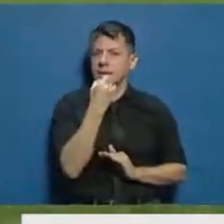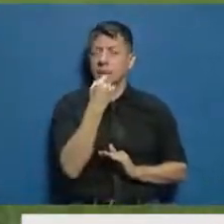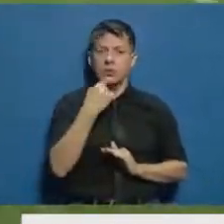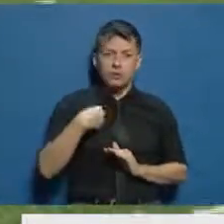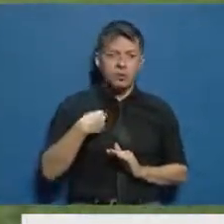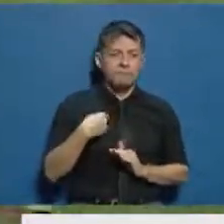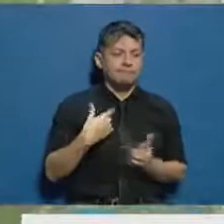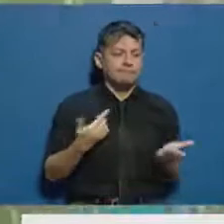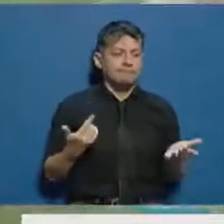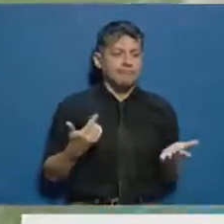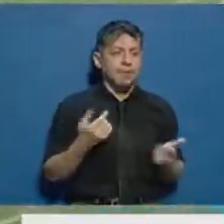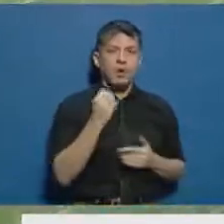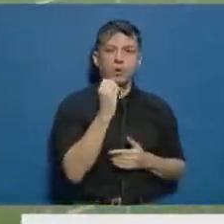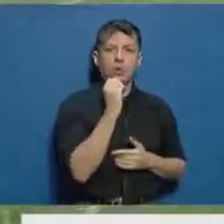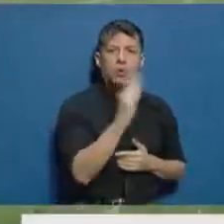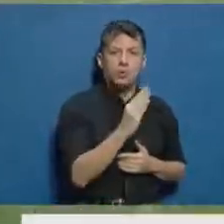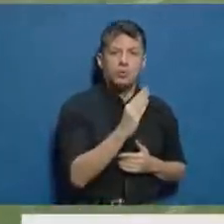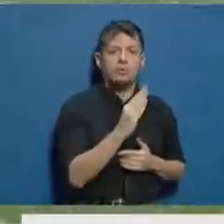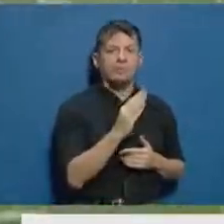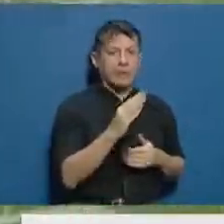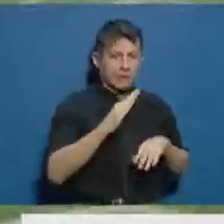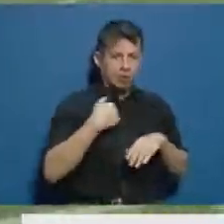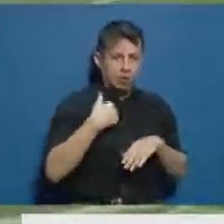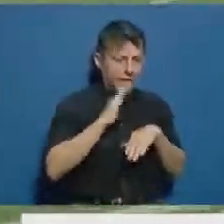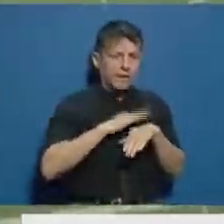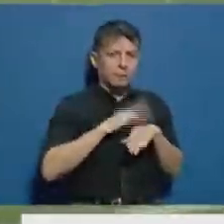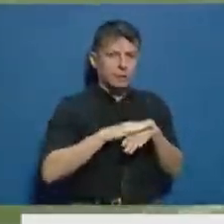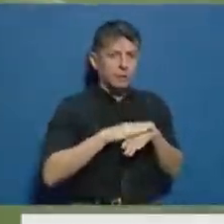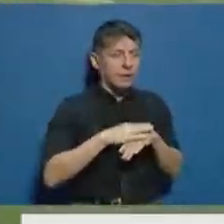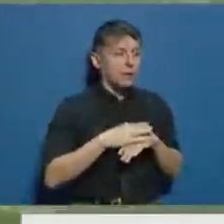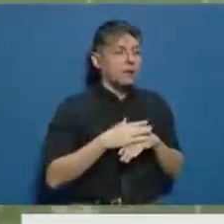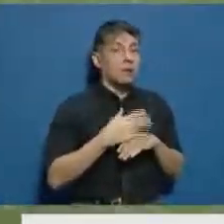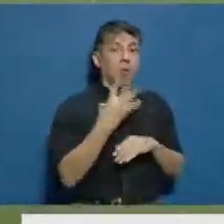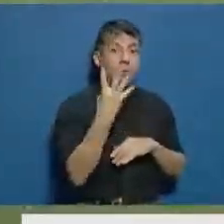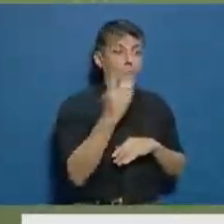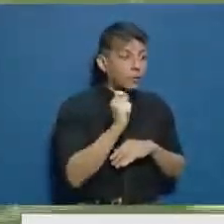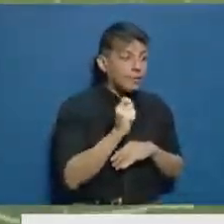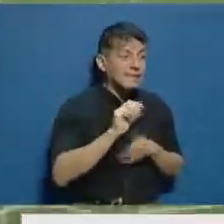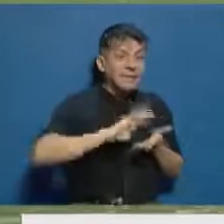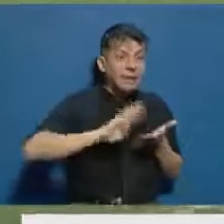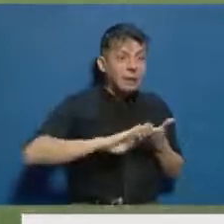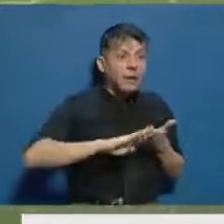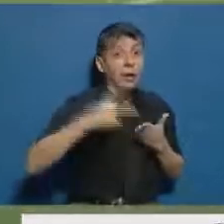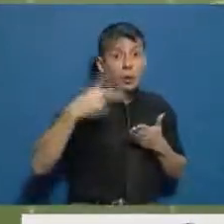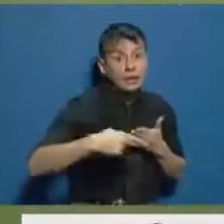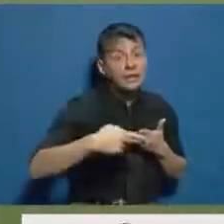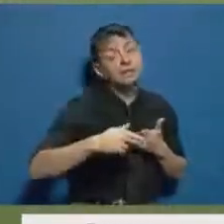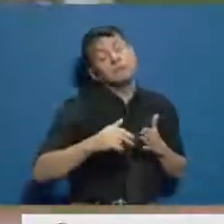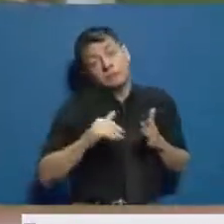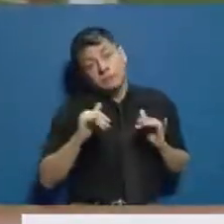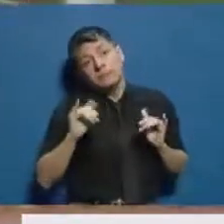endeudo como referente del club o responsable de una institución, 4 meses me lo van a cortar y ya va a tener que